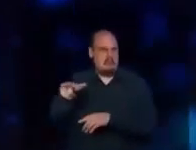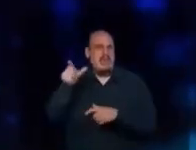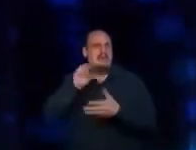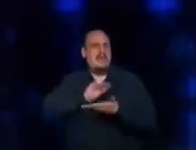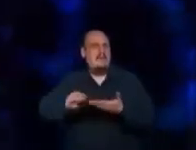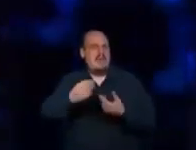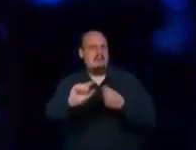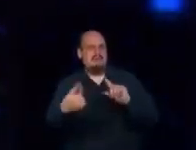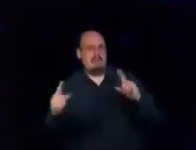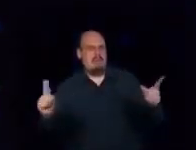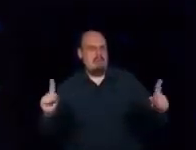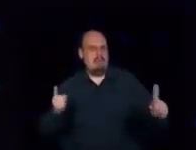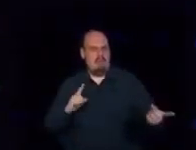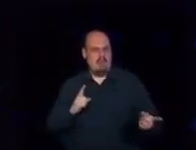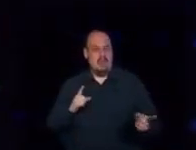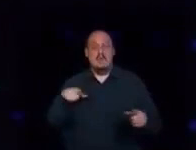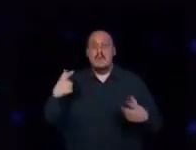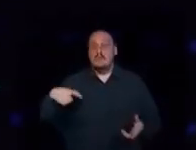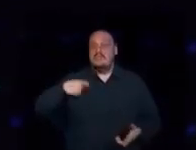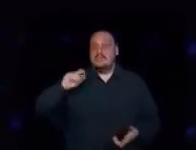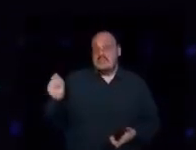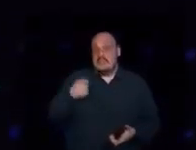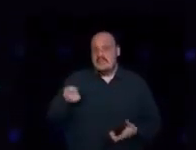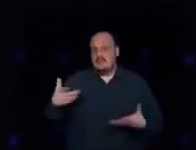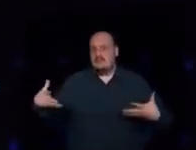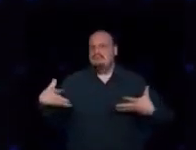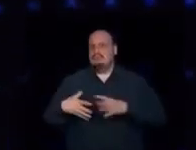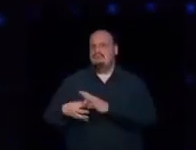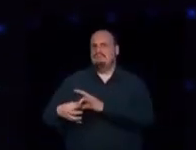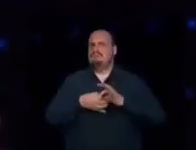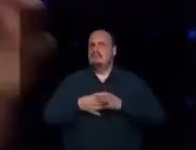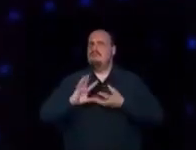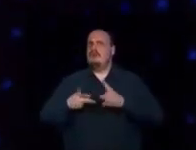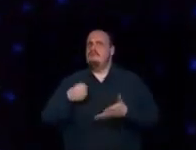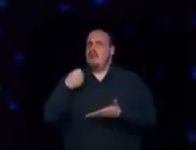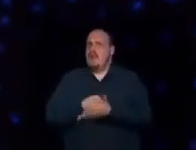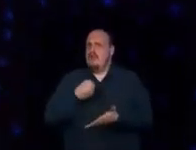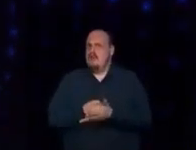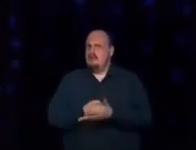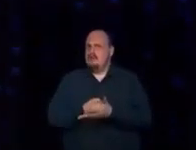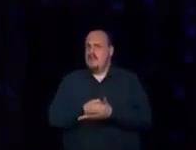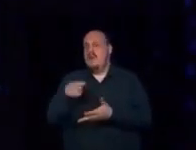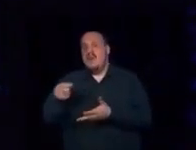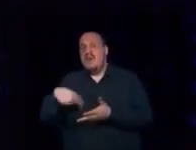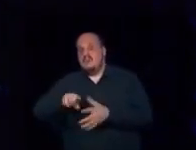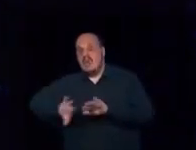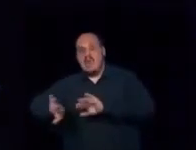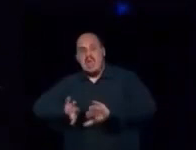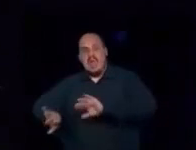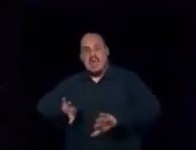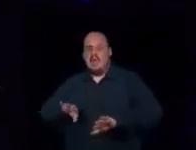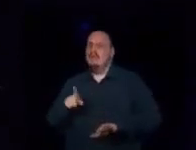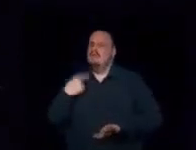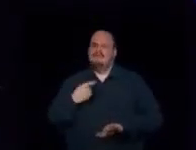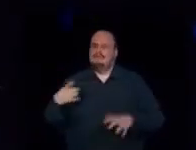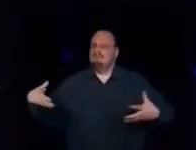eso, tenemos que recuperar los sindicatos para que sean una herramienta de lucha, para unir lo que ellos desunen, para mostrar que somos la